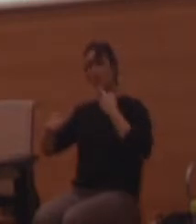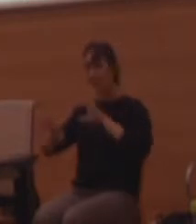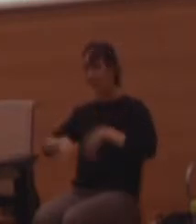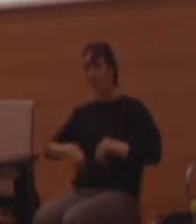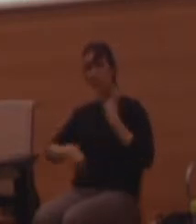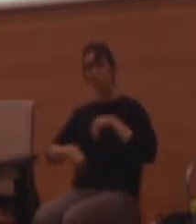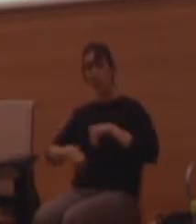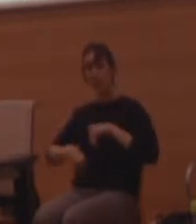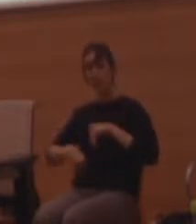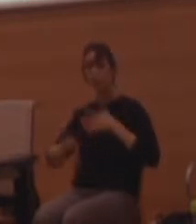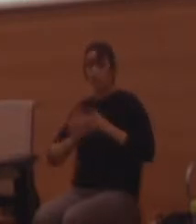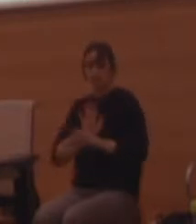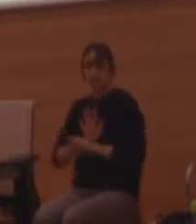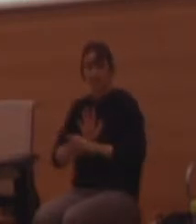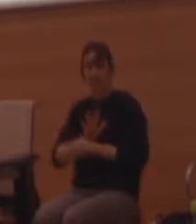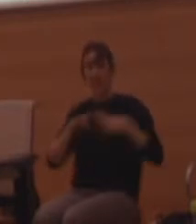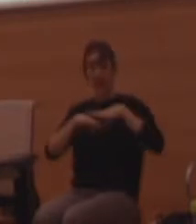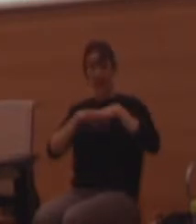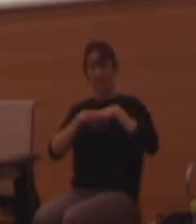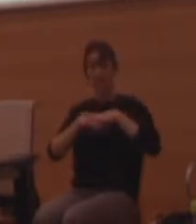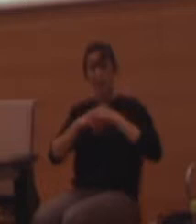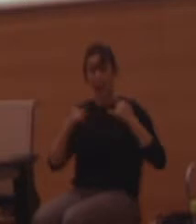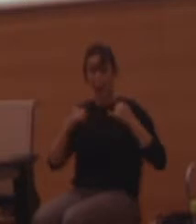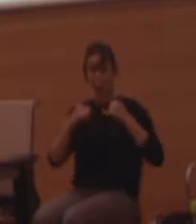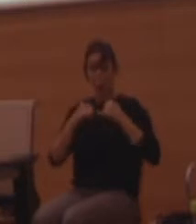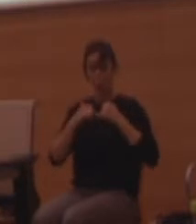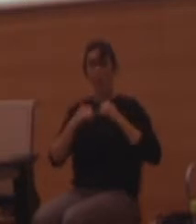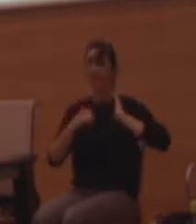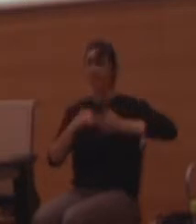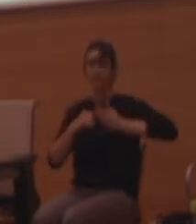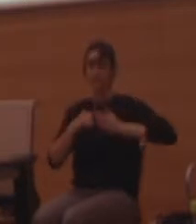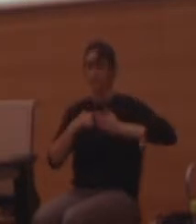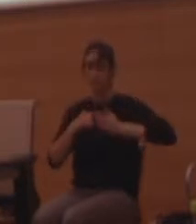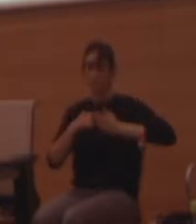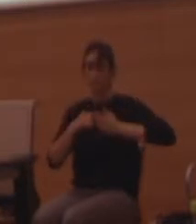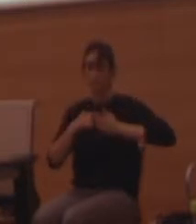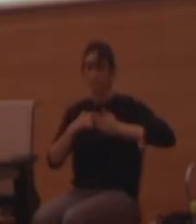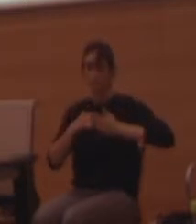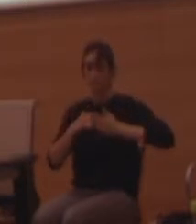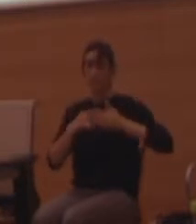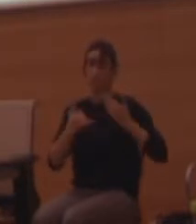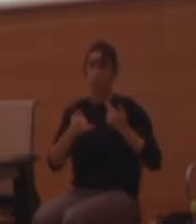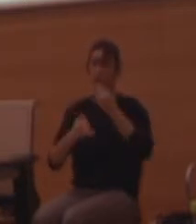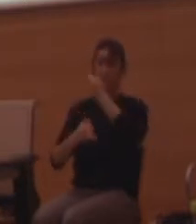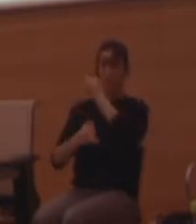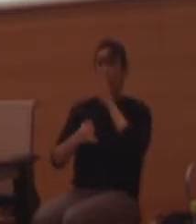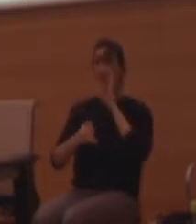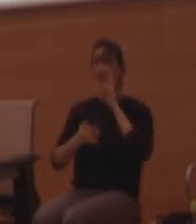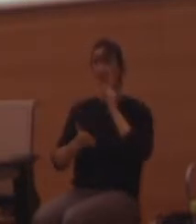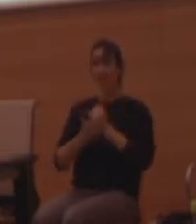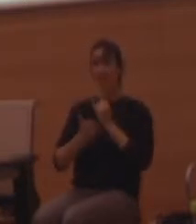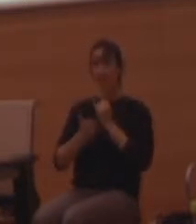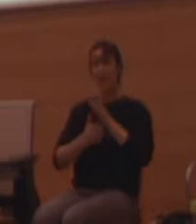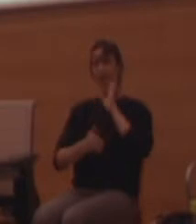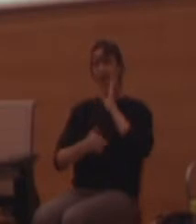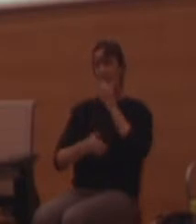fibra corta va a estar afectada por definición y vamos a obviar igual este tipo de pruebas. No nos hace